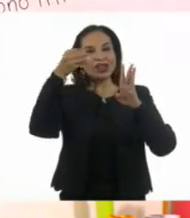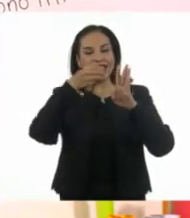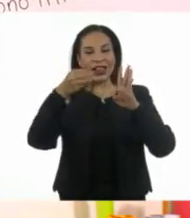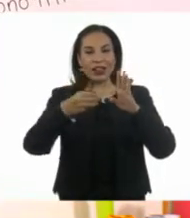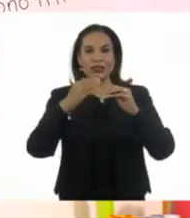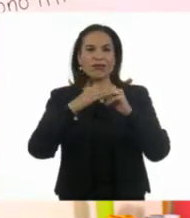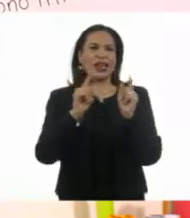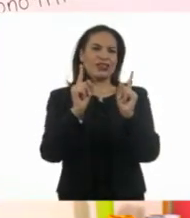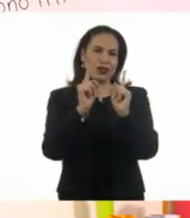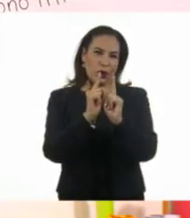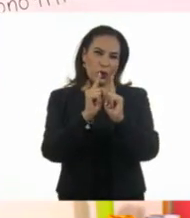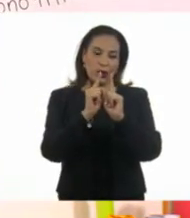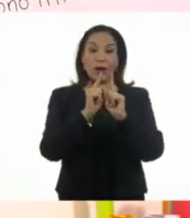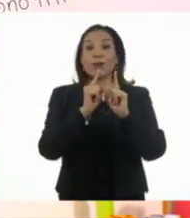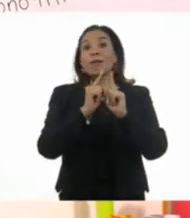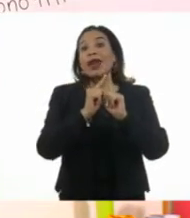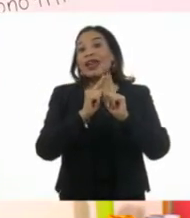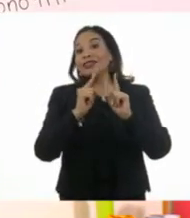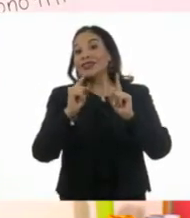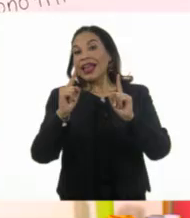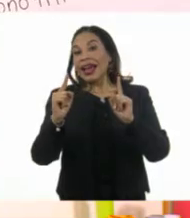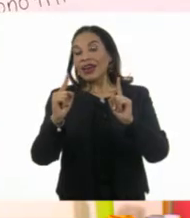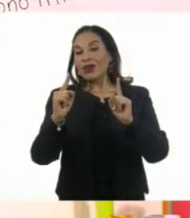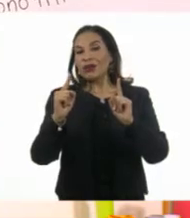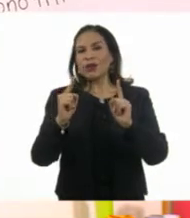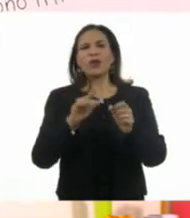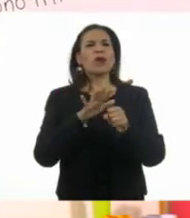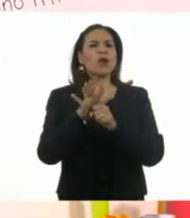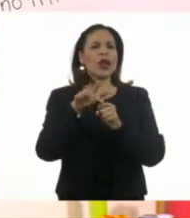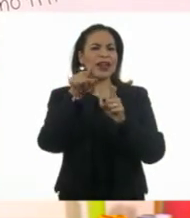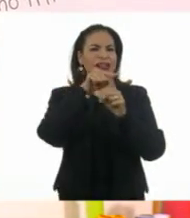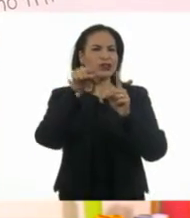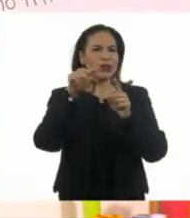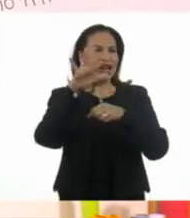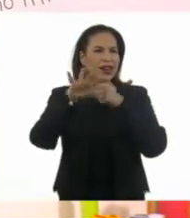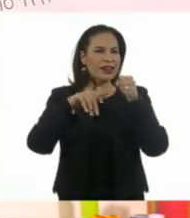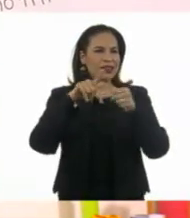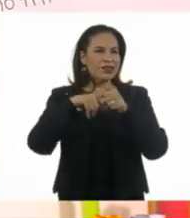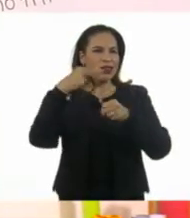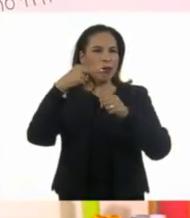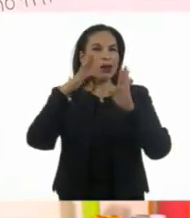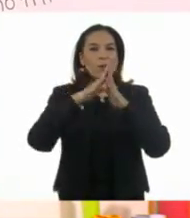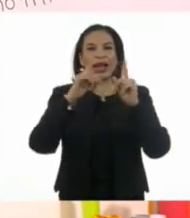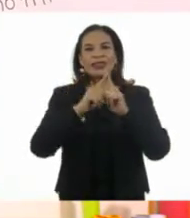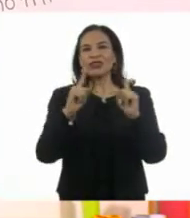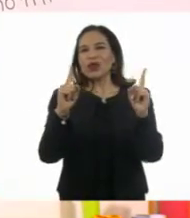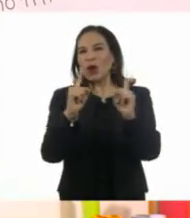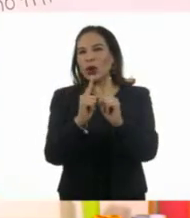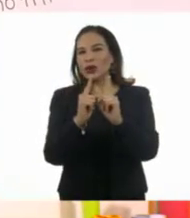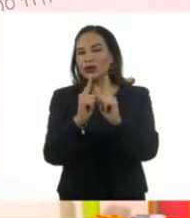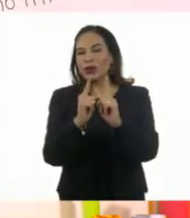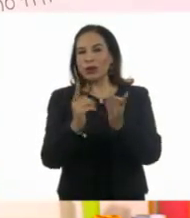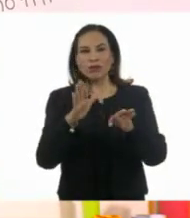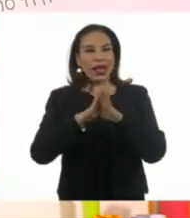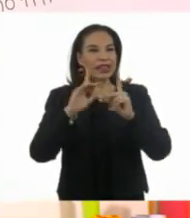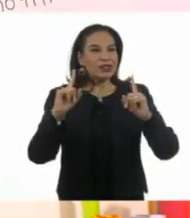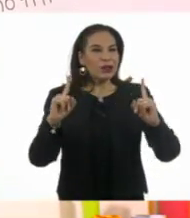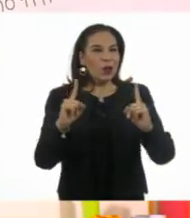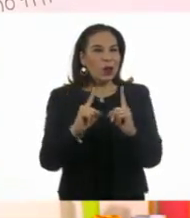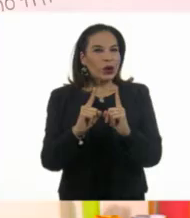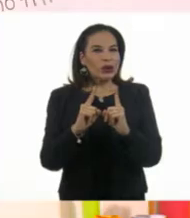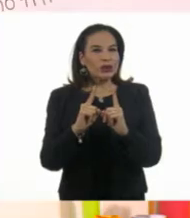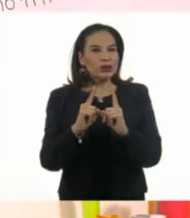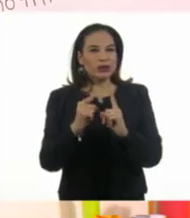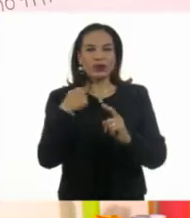del más corto al más largo. ¿Cuál de estos será el nombre más corto? ¿El más